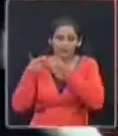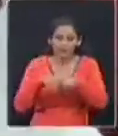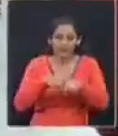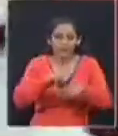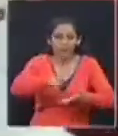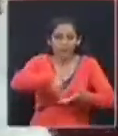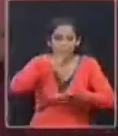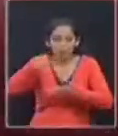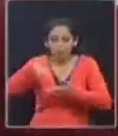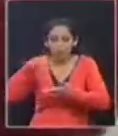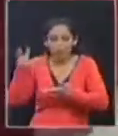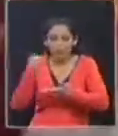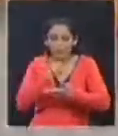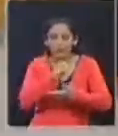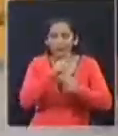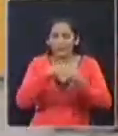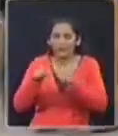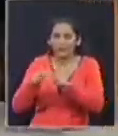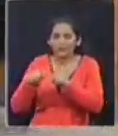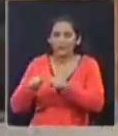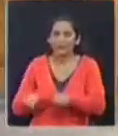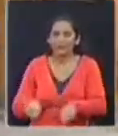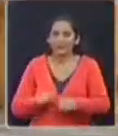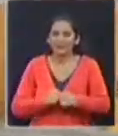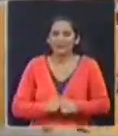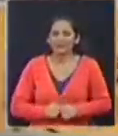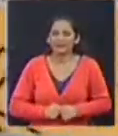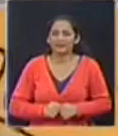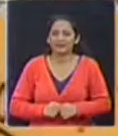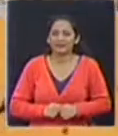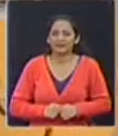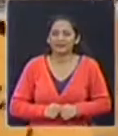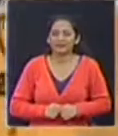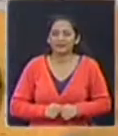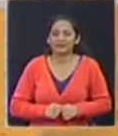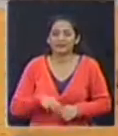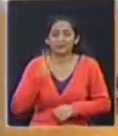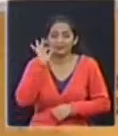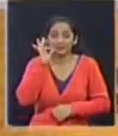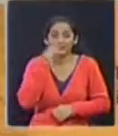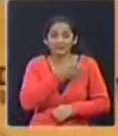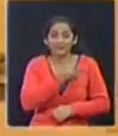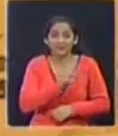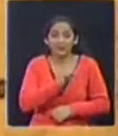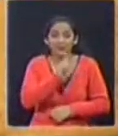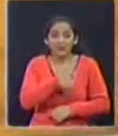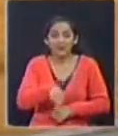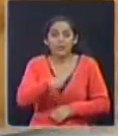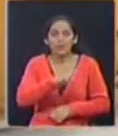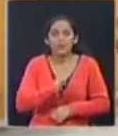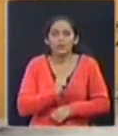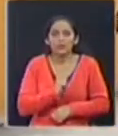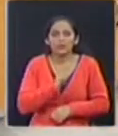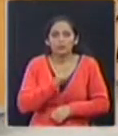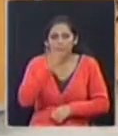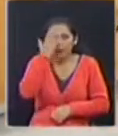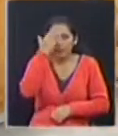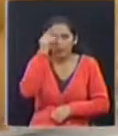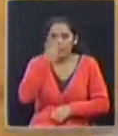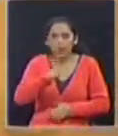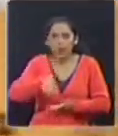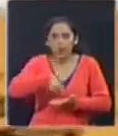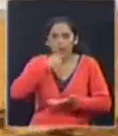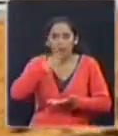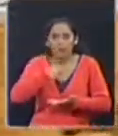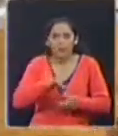40 huecas que representan la diversidad de la comida ecuatoriana. El componente social que tiene Raíces nos llena de